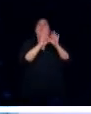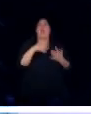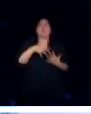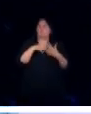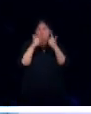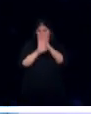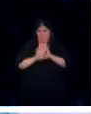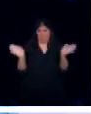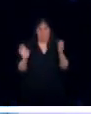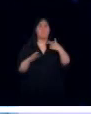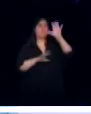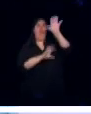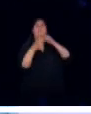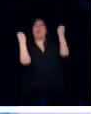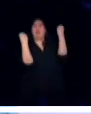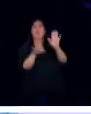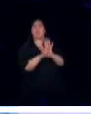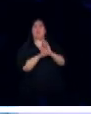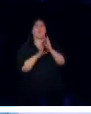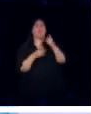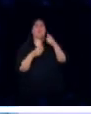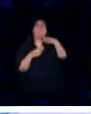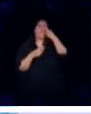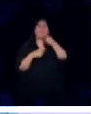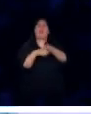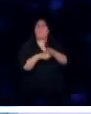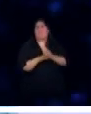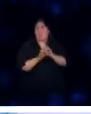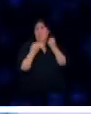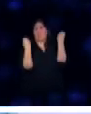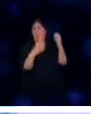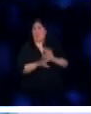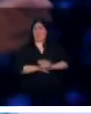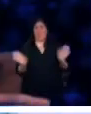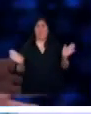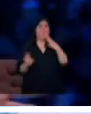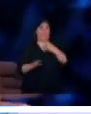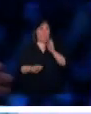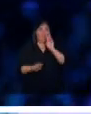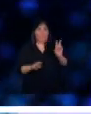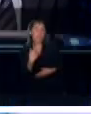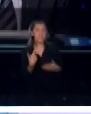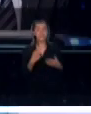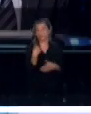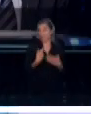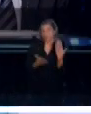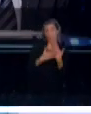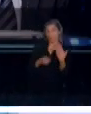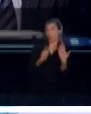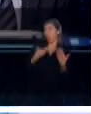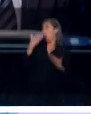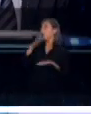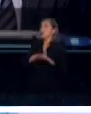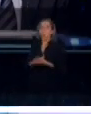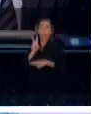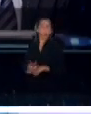ahora quedaron 5 y la única es la de Juan Schiaretti. Y no es un tema de nombres, más allá de la capacidad de gestión de Juan, que